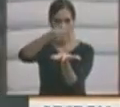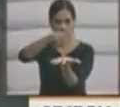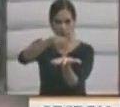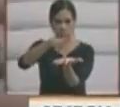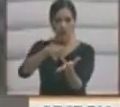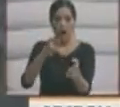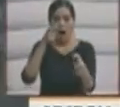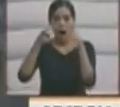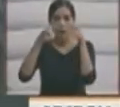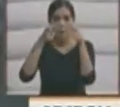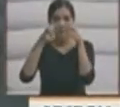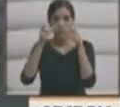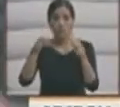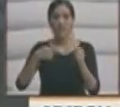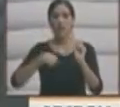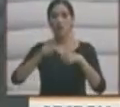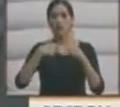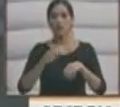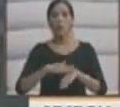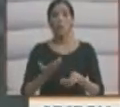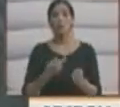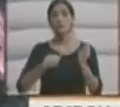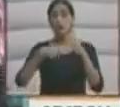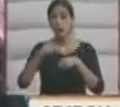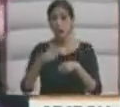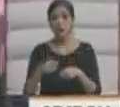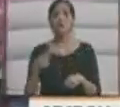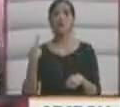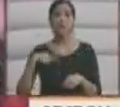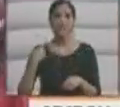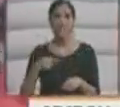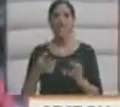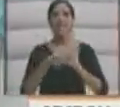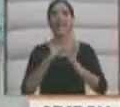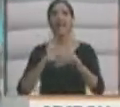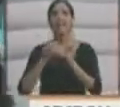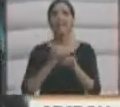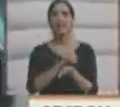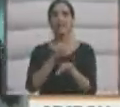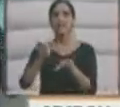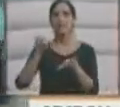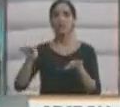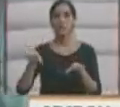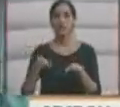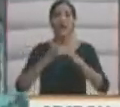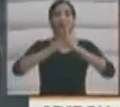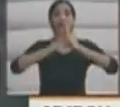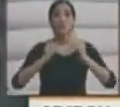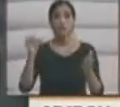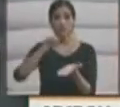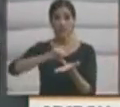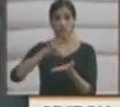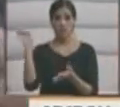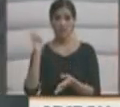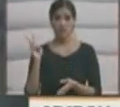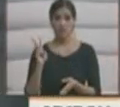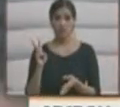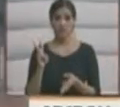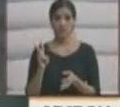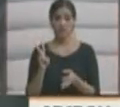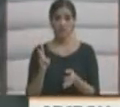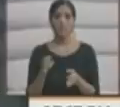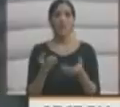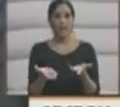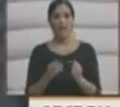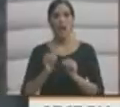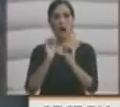inspección de esta tienda, porque esta es una tienda que tiene cadena de distribución en todo el centro de la capital. Entonces es por eso el